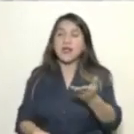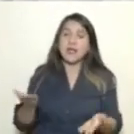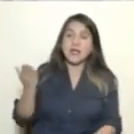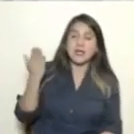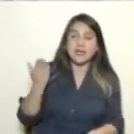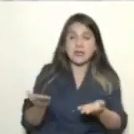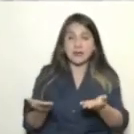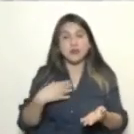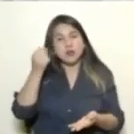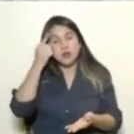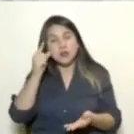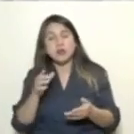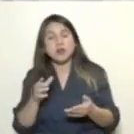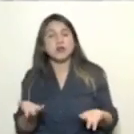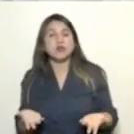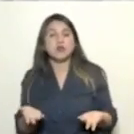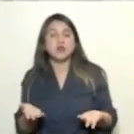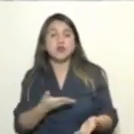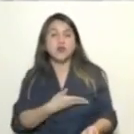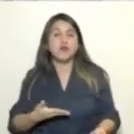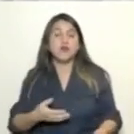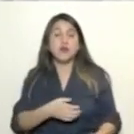estas cosas las entiendo, es un gobierno de coalición.